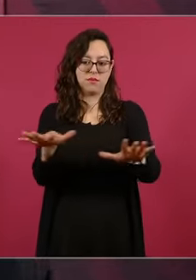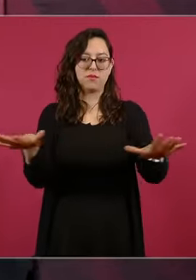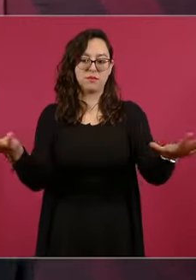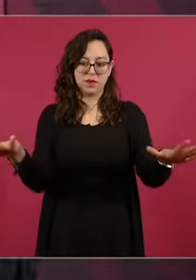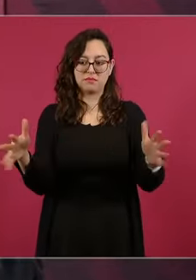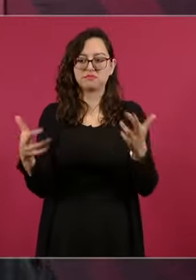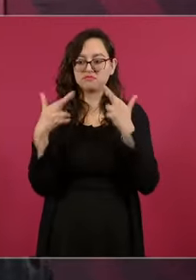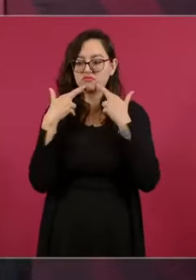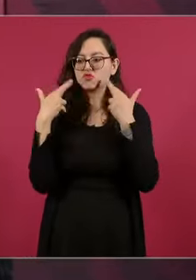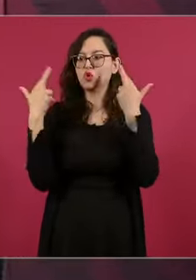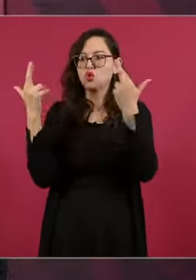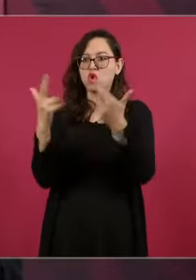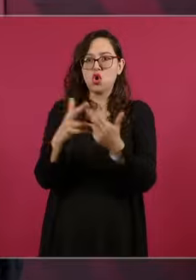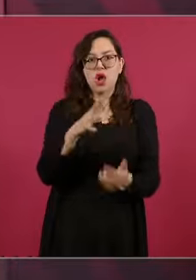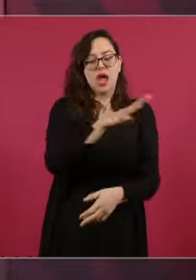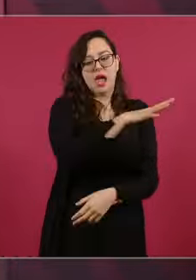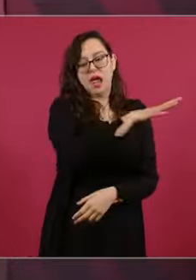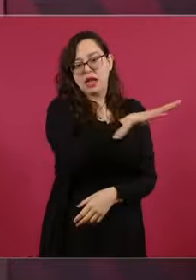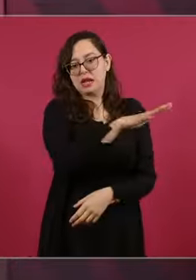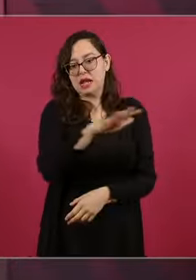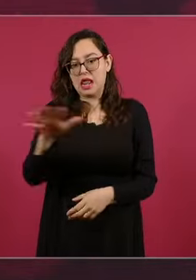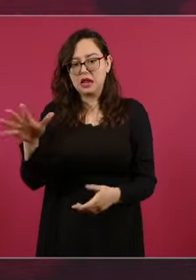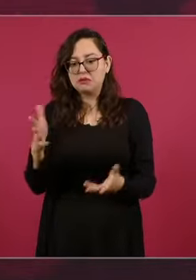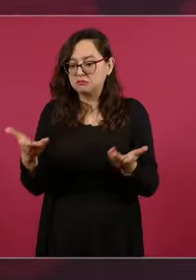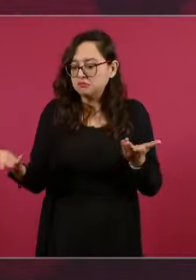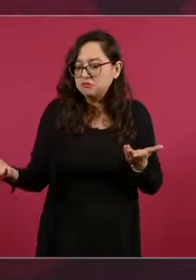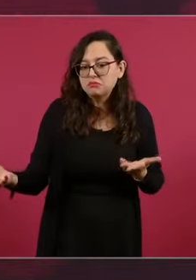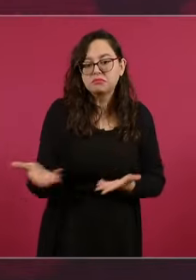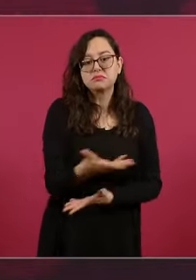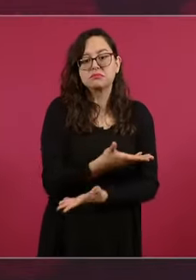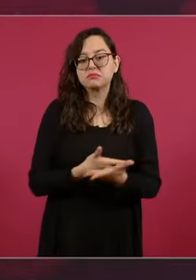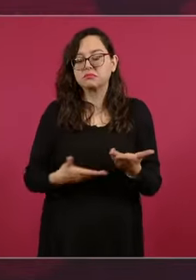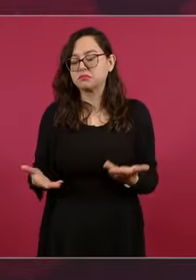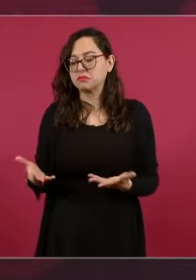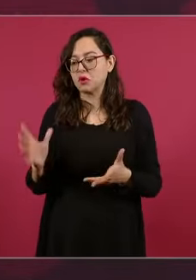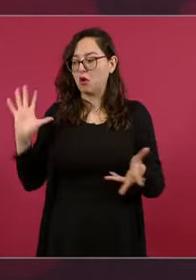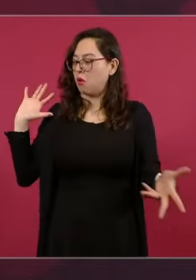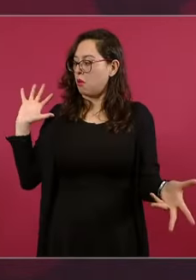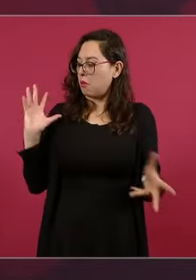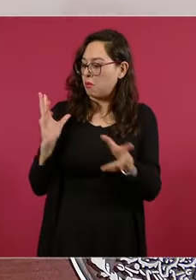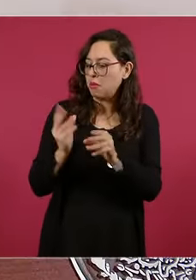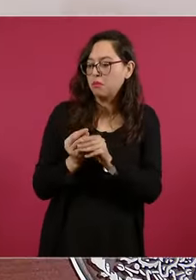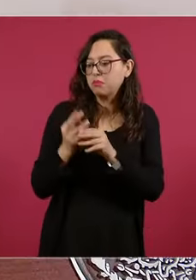en la reunión ya tener una idea qué nos falta,